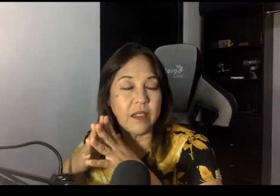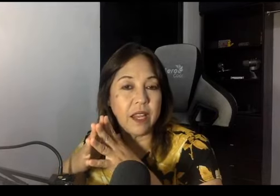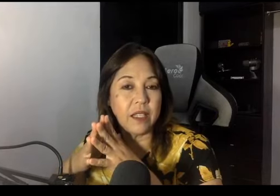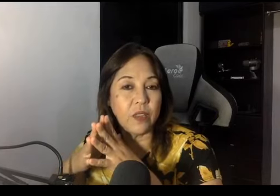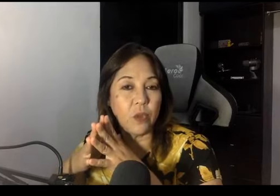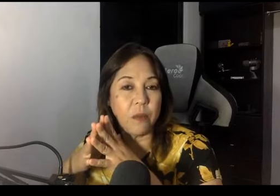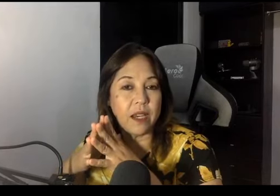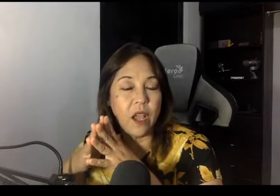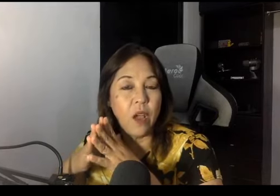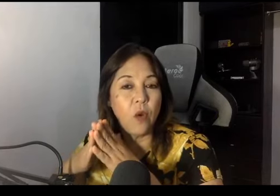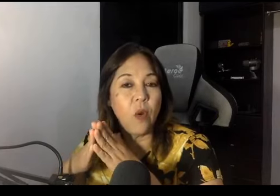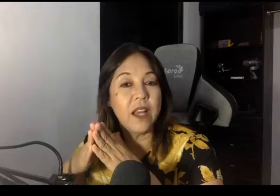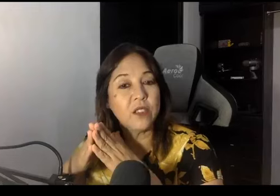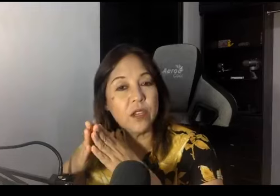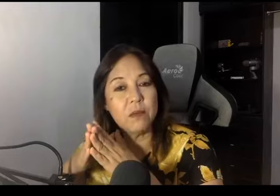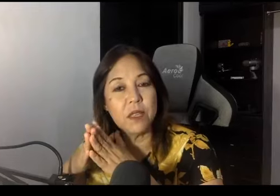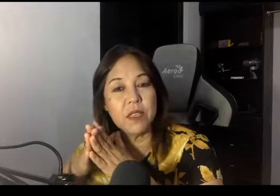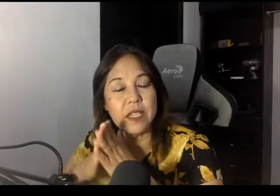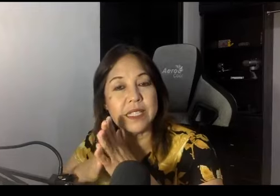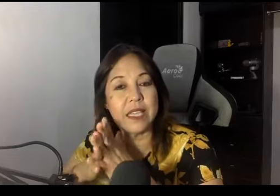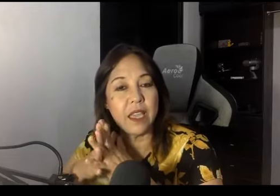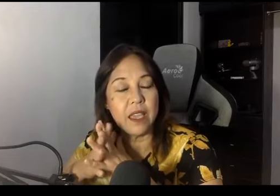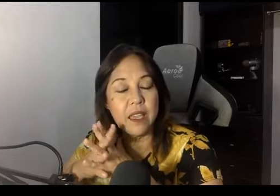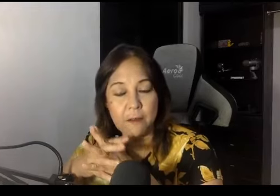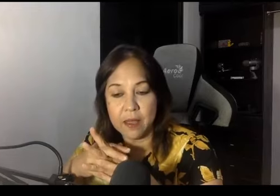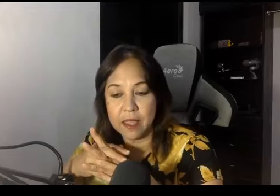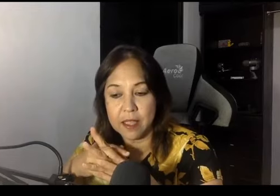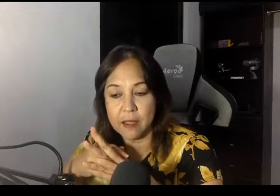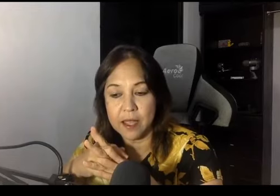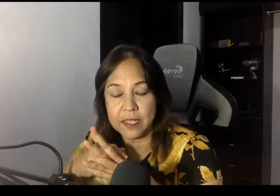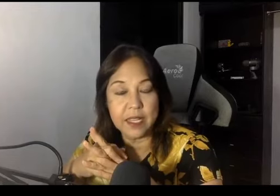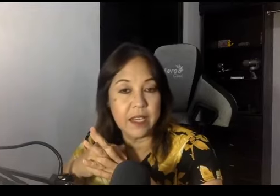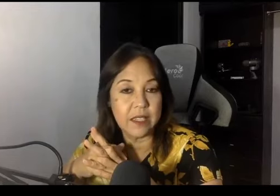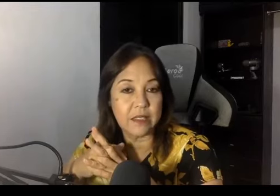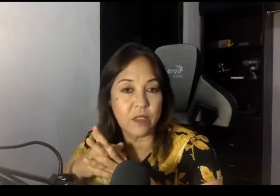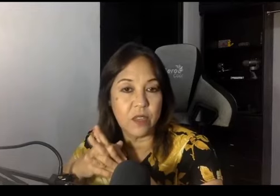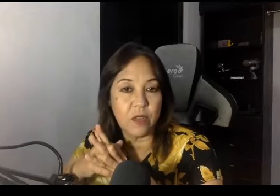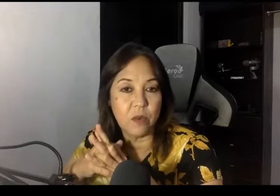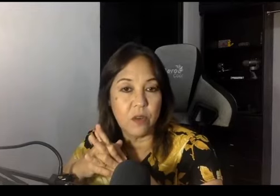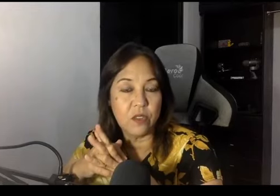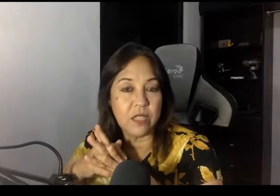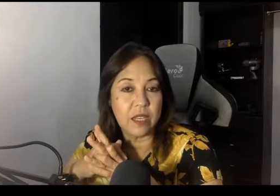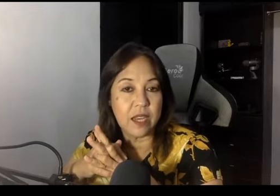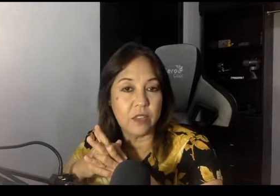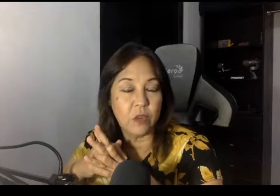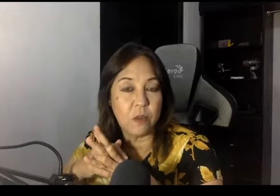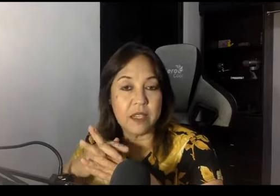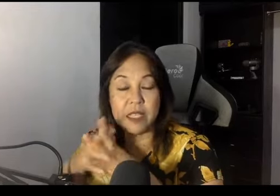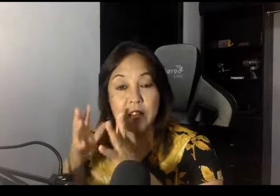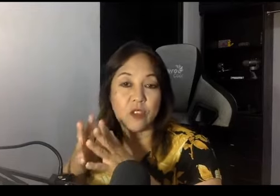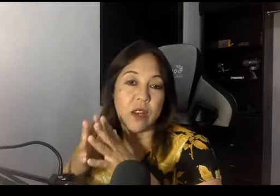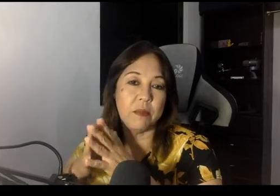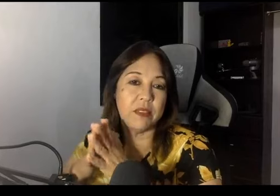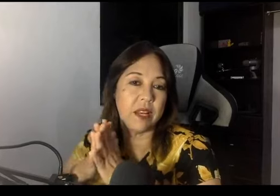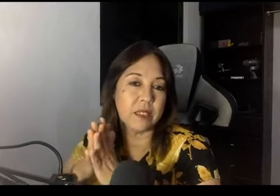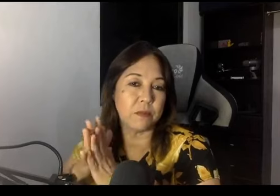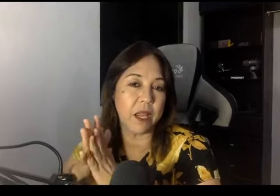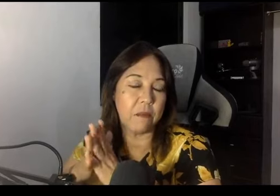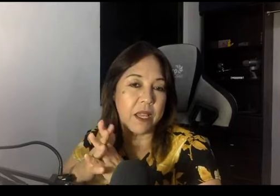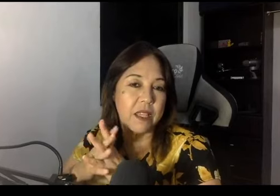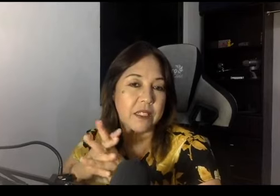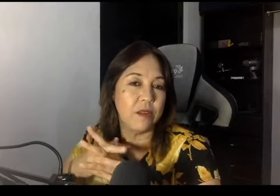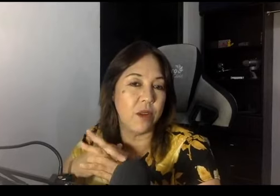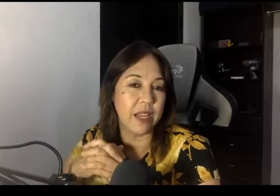medidas tendrán que tomar? ¿Cuáles son las medidas que aquí en el estado de Nuevo León se irán a tomar, ya no solamente en